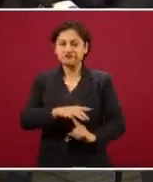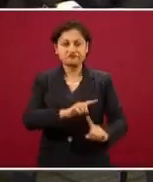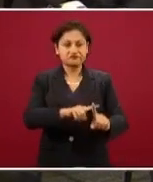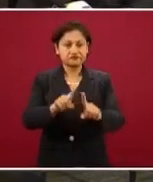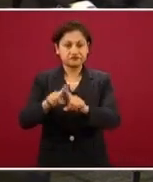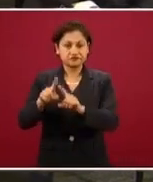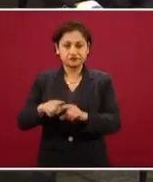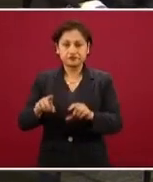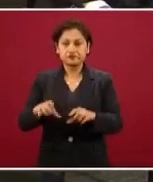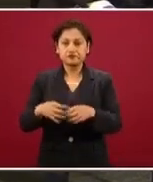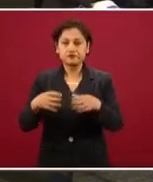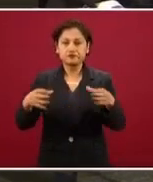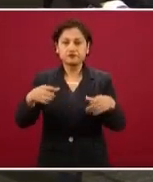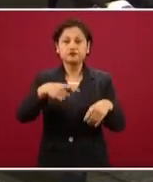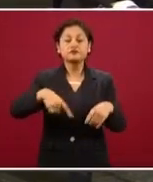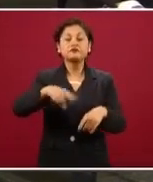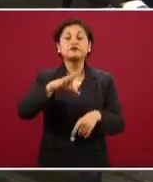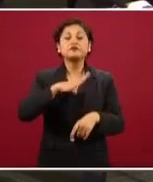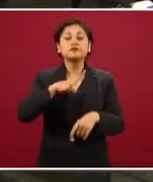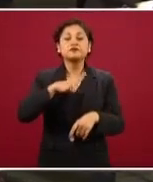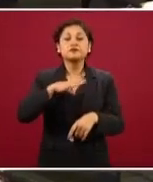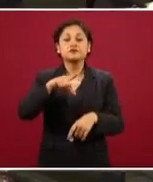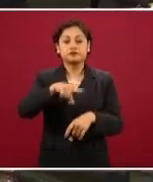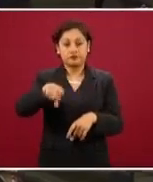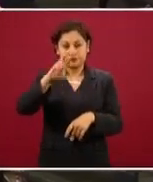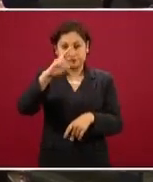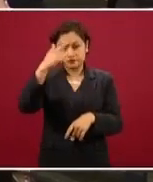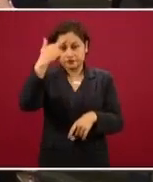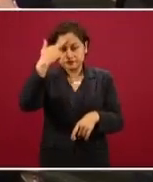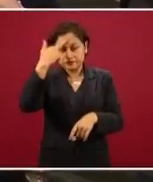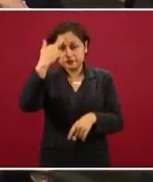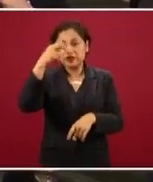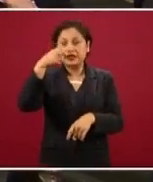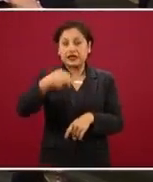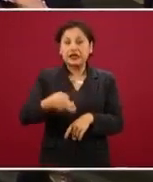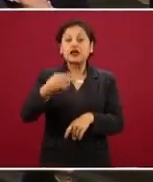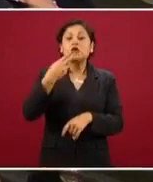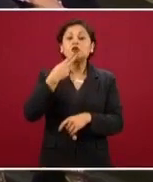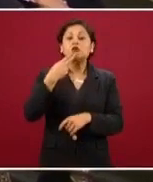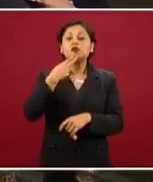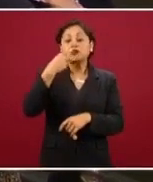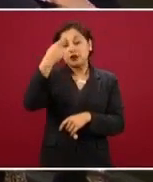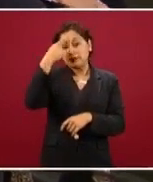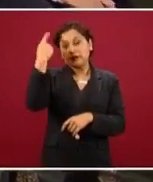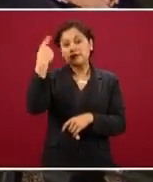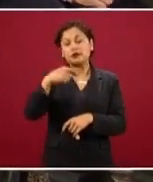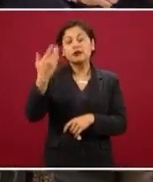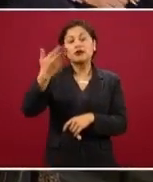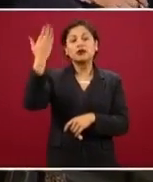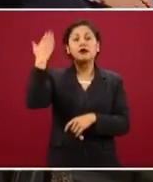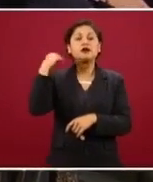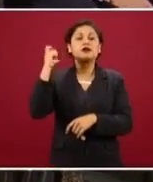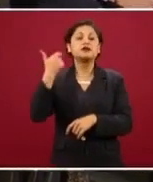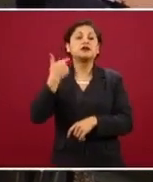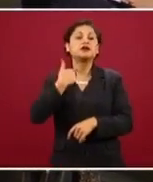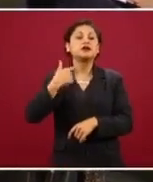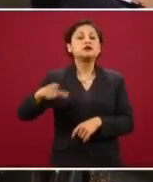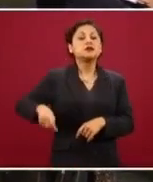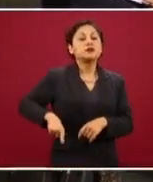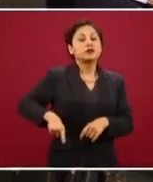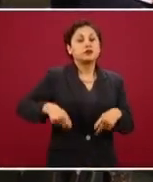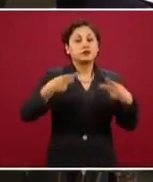lo olvidemos, para el traslado de los altos funcionarios públicos, ¿no? Que ya no se